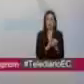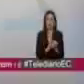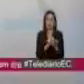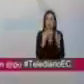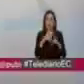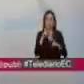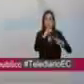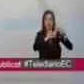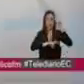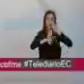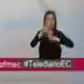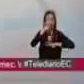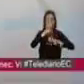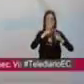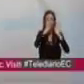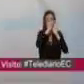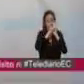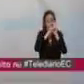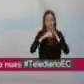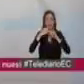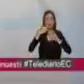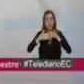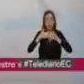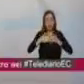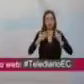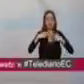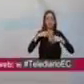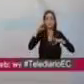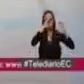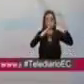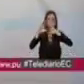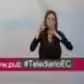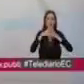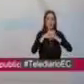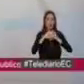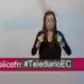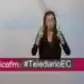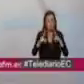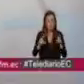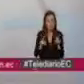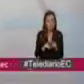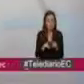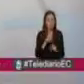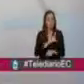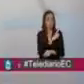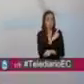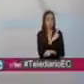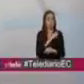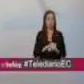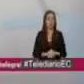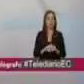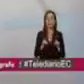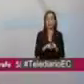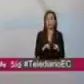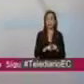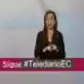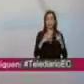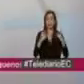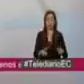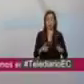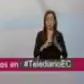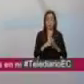analizado cada una de las problemáticas hemos encontrado soluciones para cada una de las problemáticas de las universidades también les hemos hecho saber por ejemplo que a